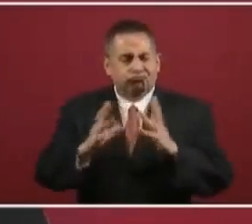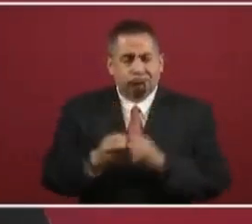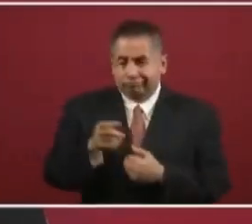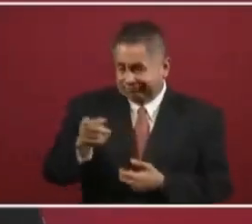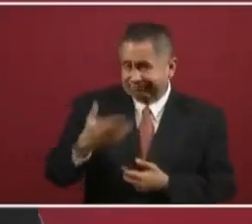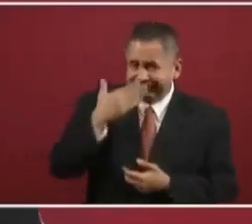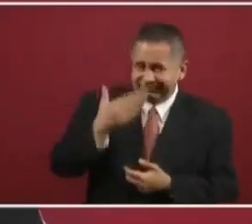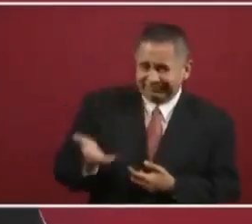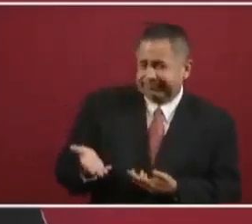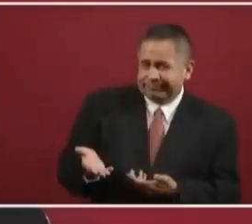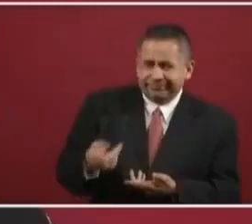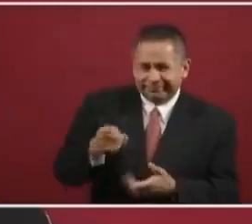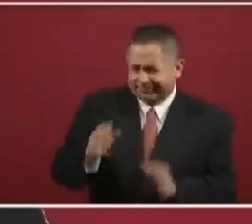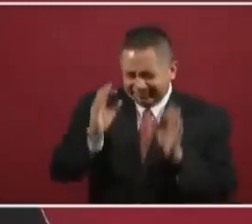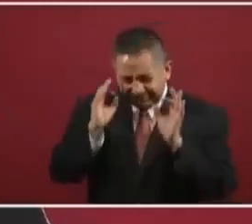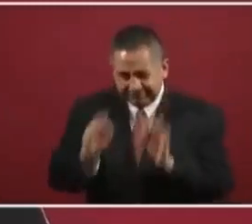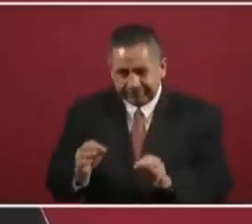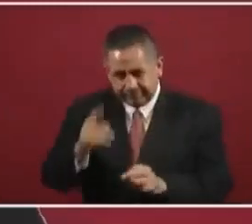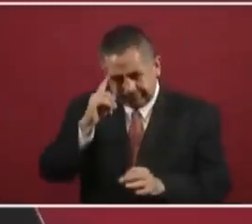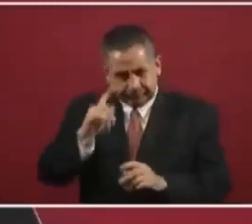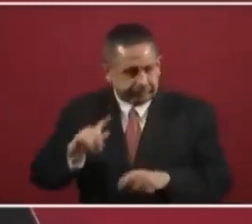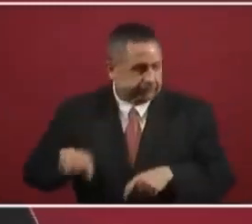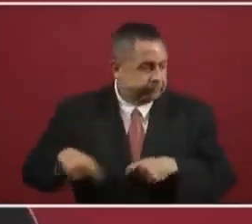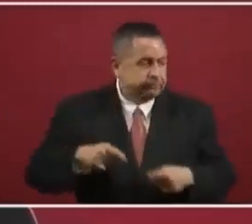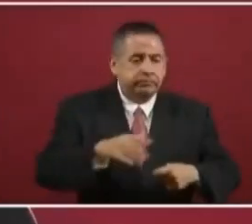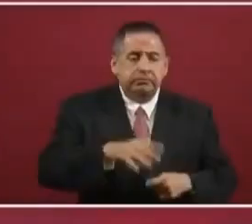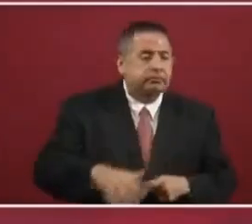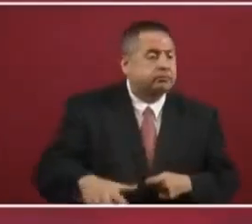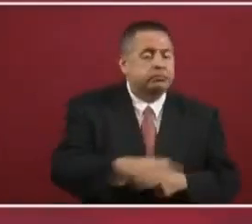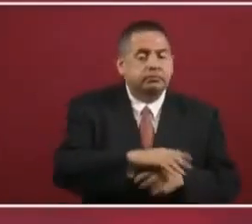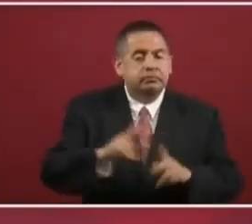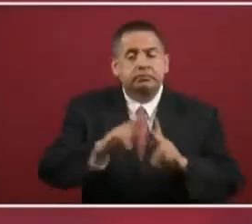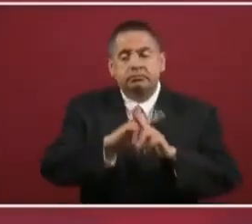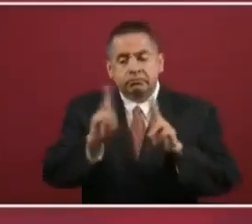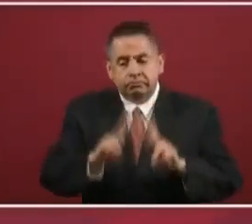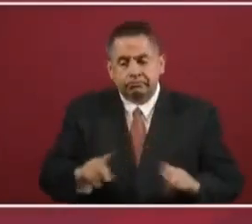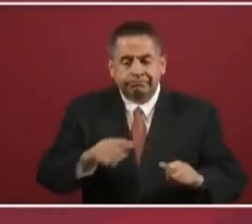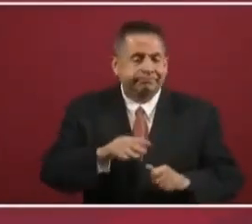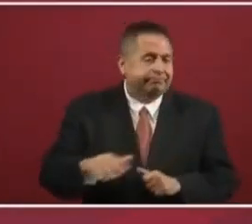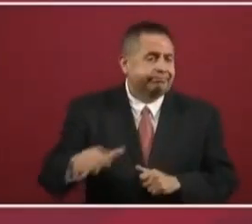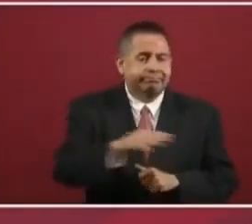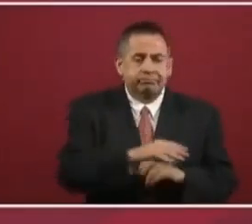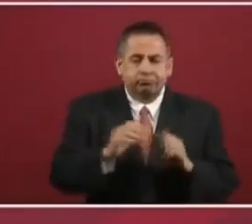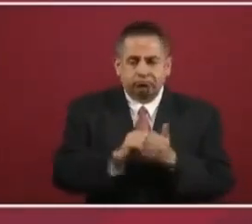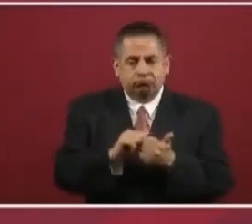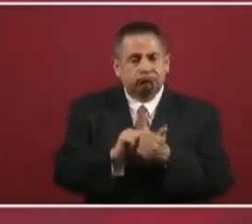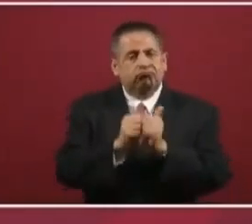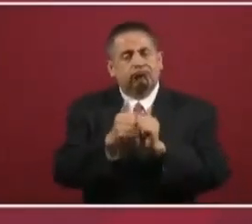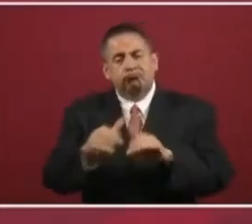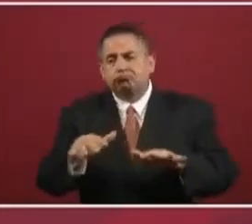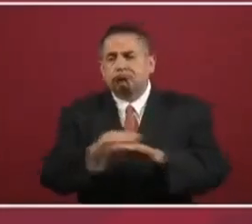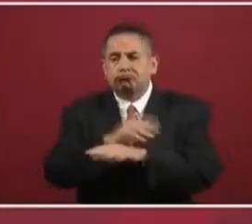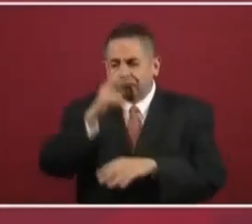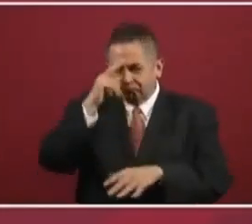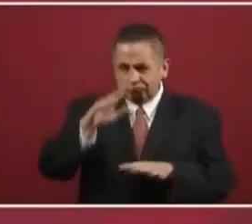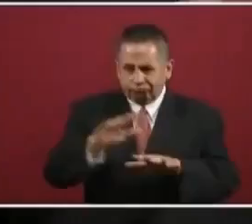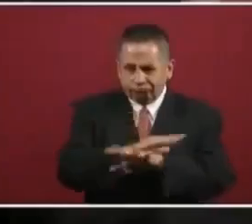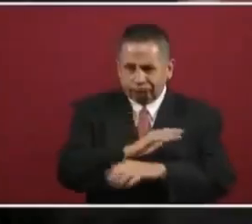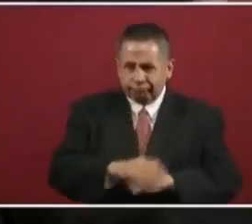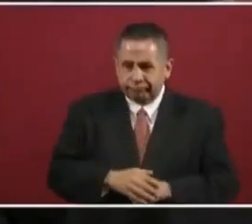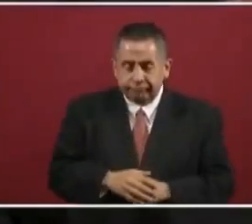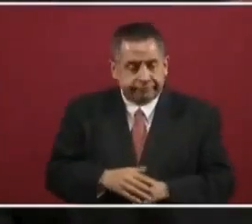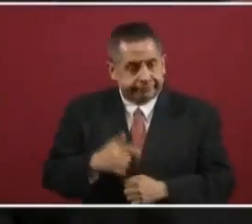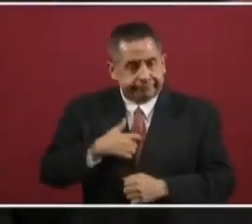en una acción para garantizar la paz que tiene que ver con la transformación de México